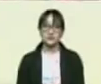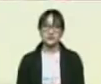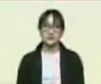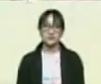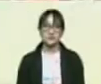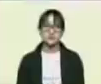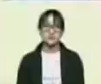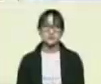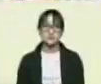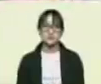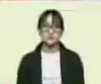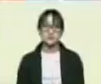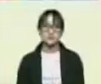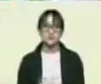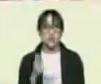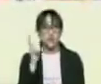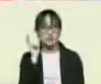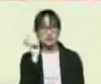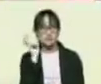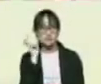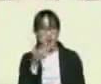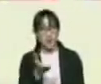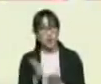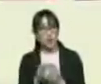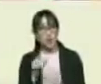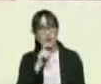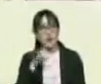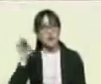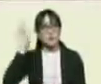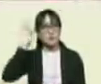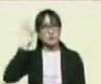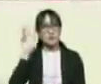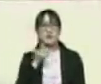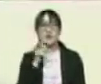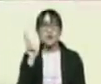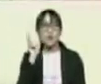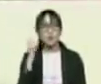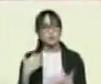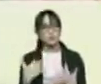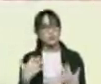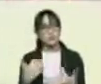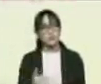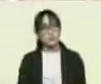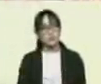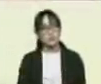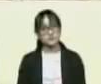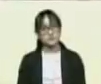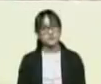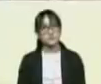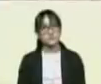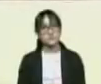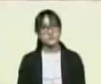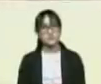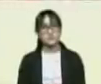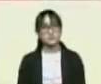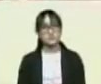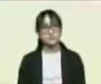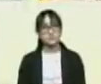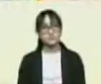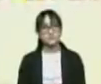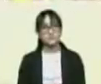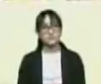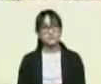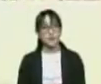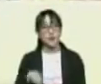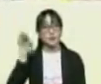Ahora sí me escuchan. Levanten la mano los que escuchan. Levanta la mano,